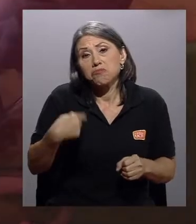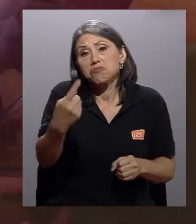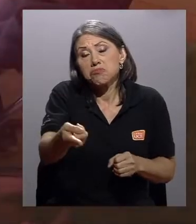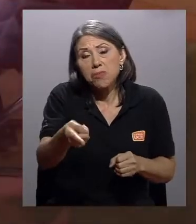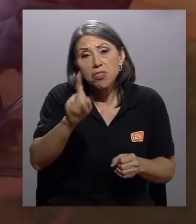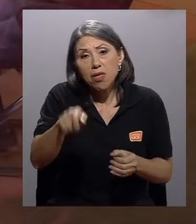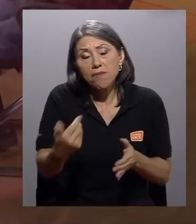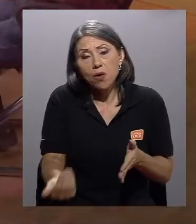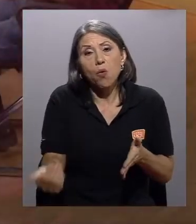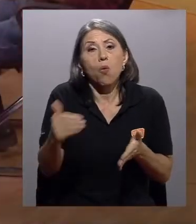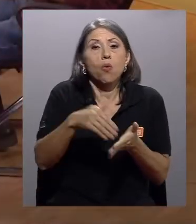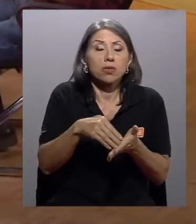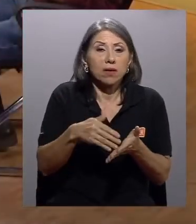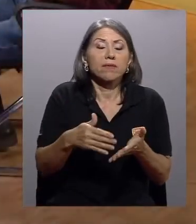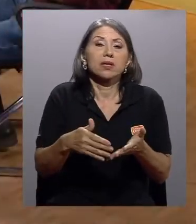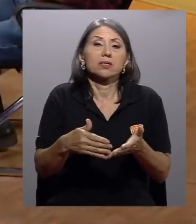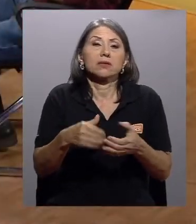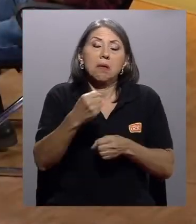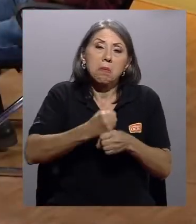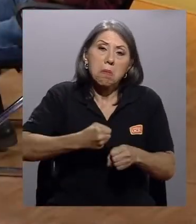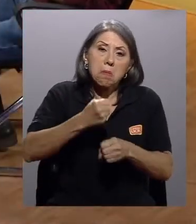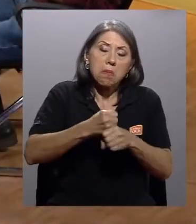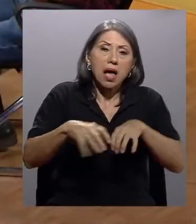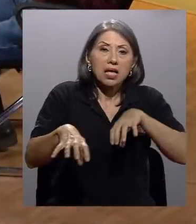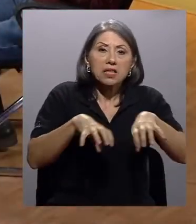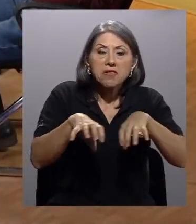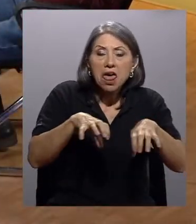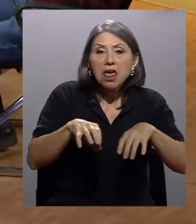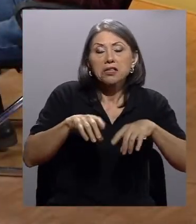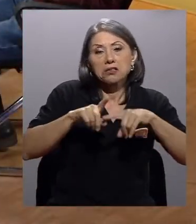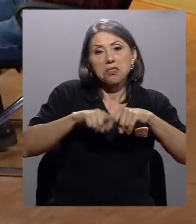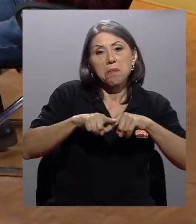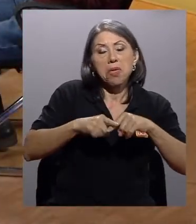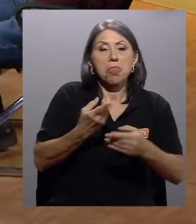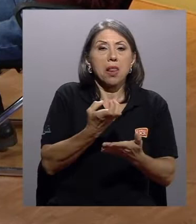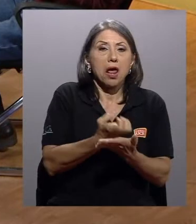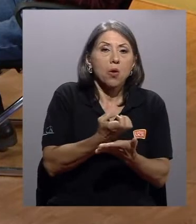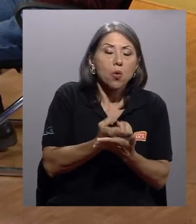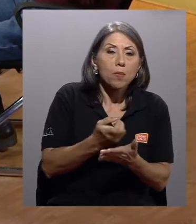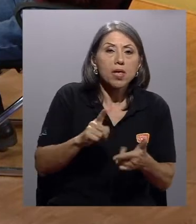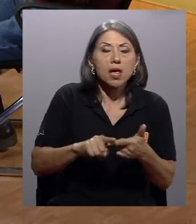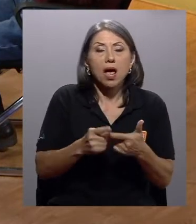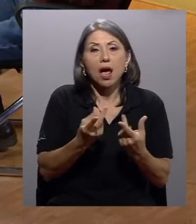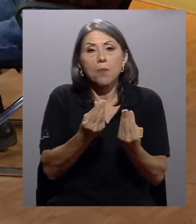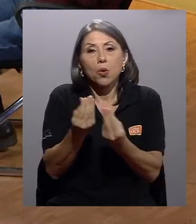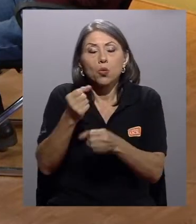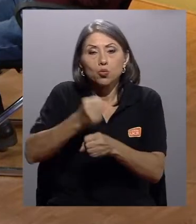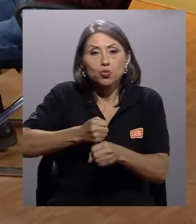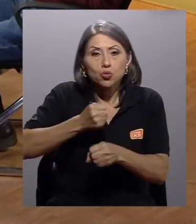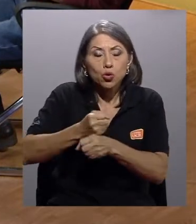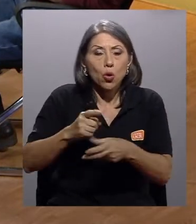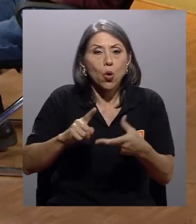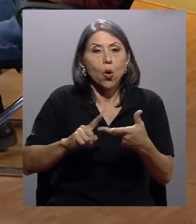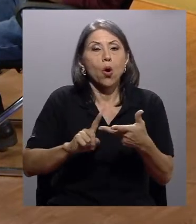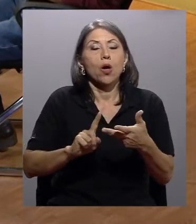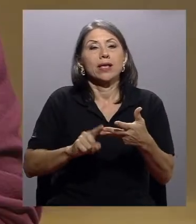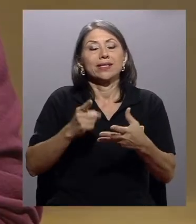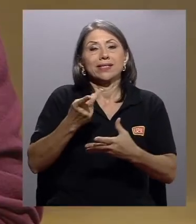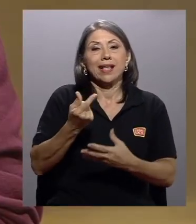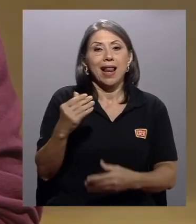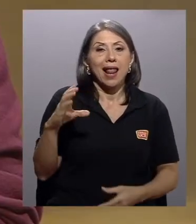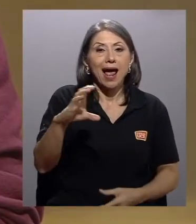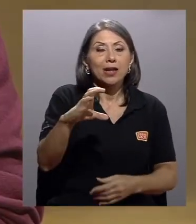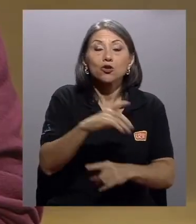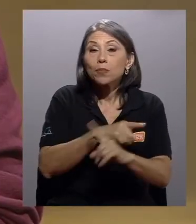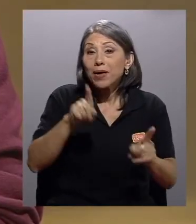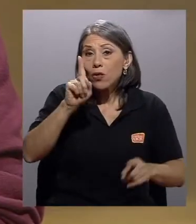actividades de las cuales ha dependido la economía, la producción, el empleo y los salarios, pero